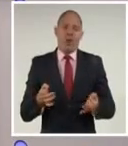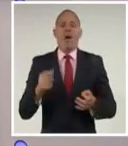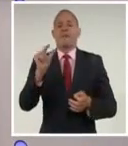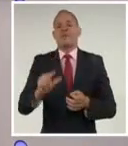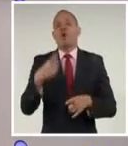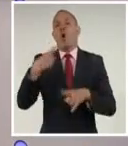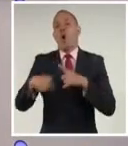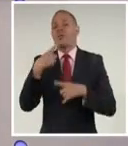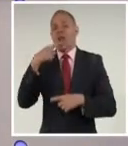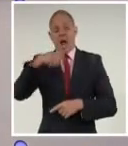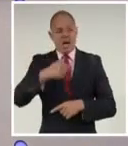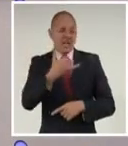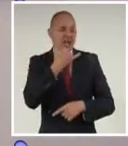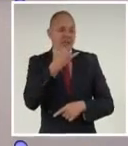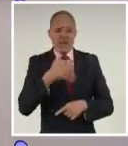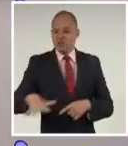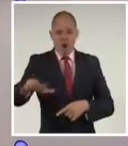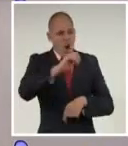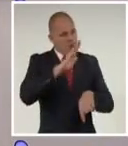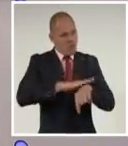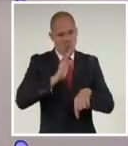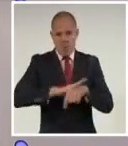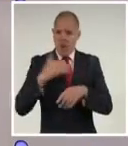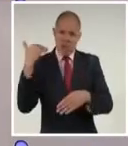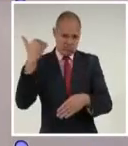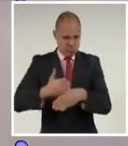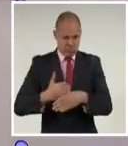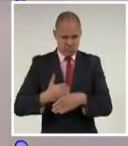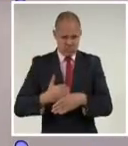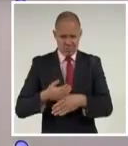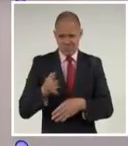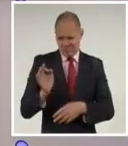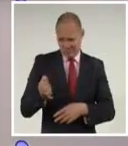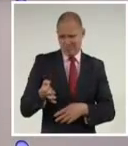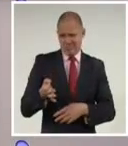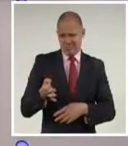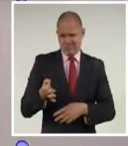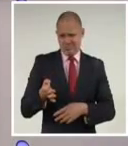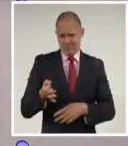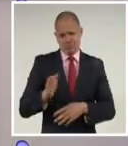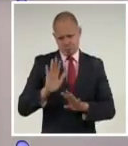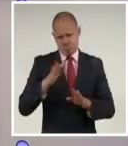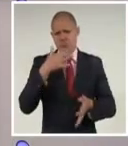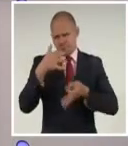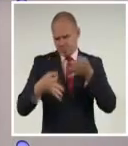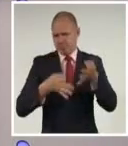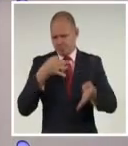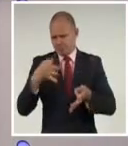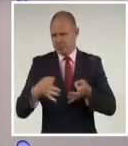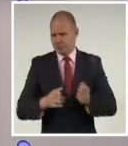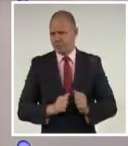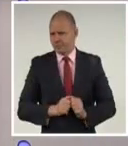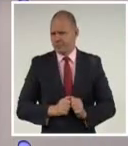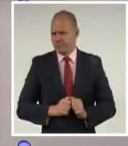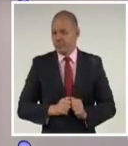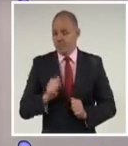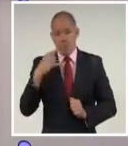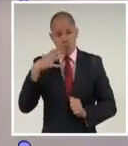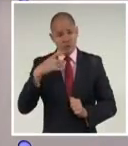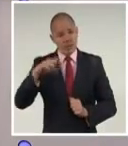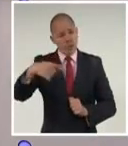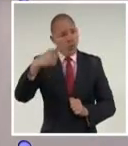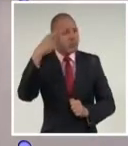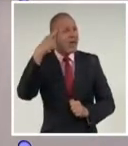qué parte de nuestros problemas tienen que ver con el bloqueo y qué parte no, es una tarea que debería ocuparnos todos los